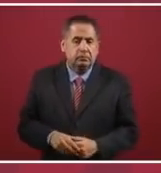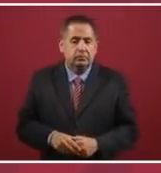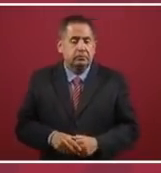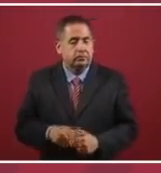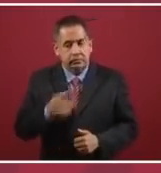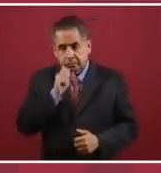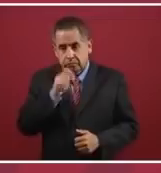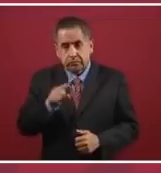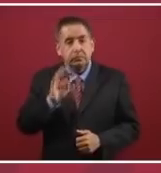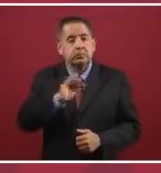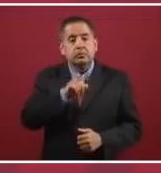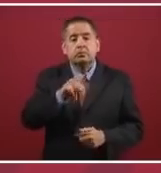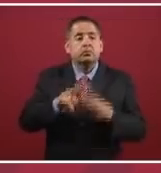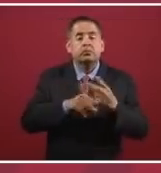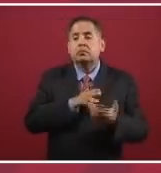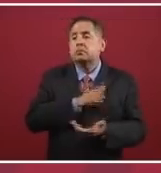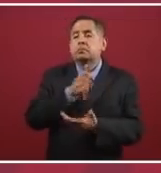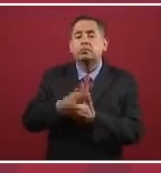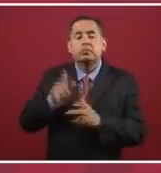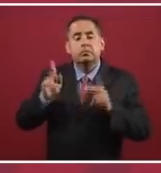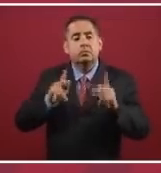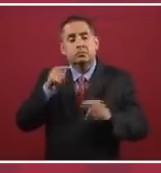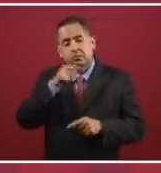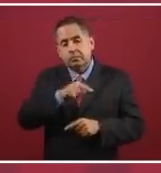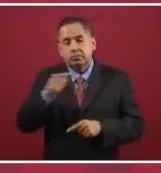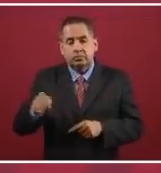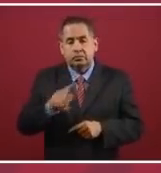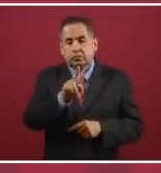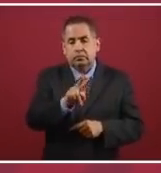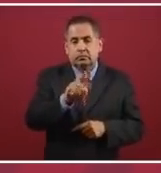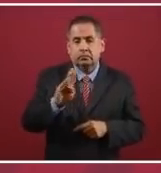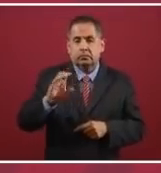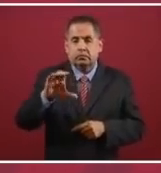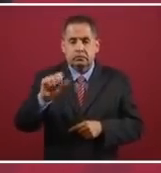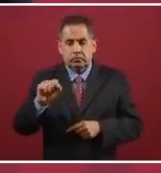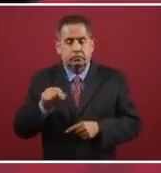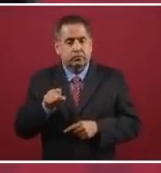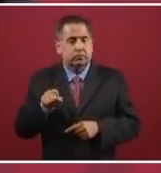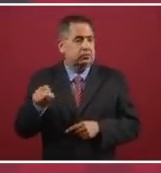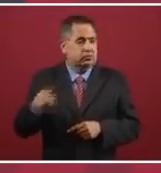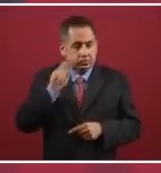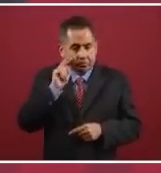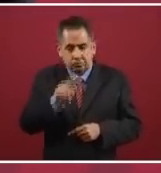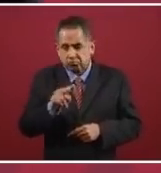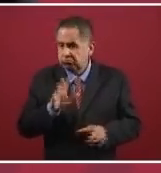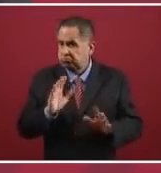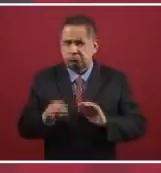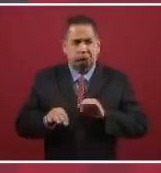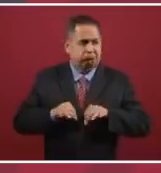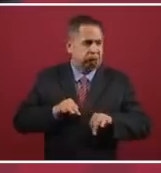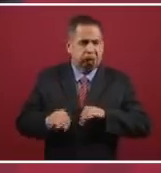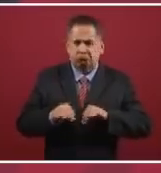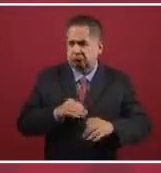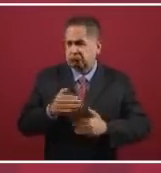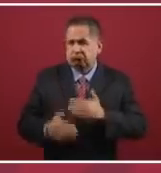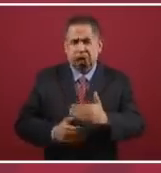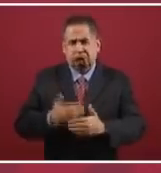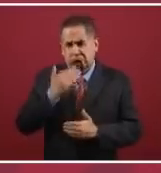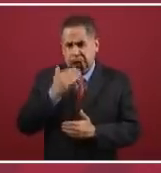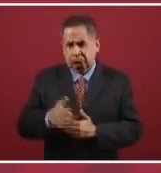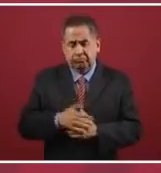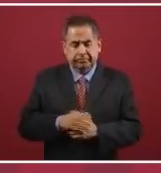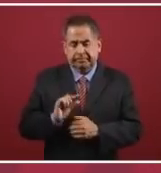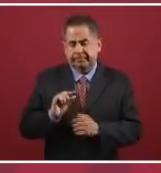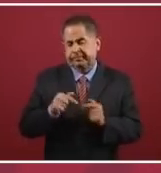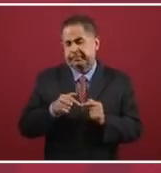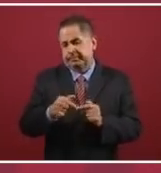Y si ustedes van a Dos Bocas, se está trabajando y en muy